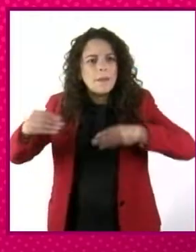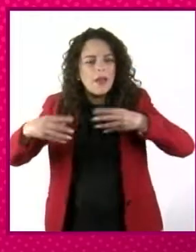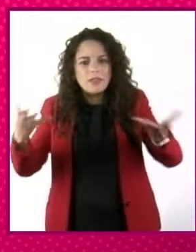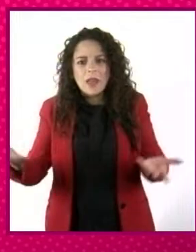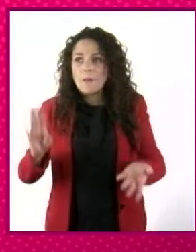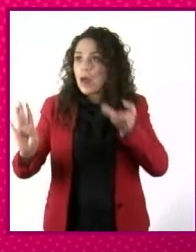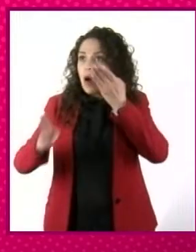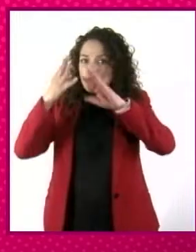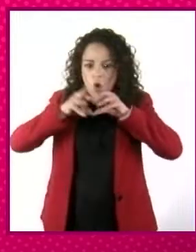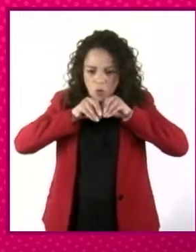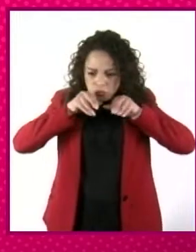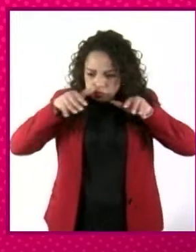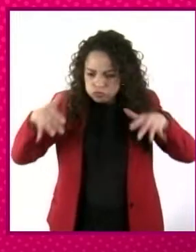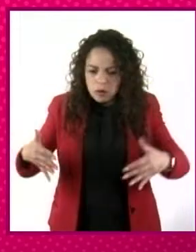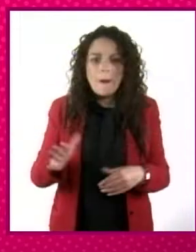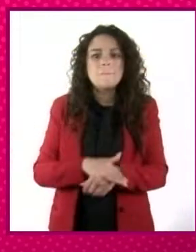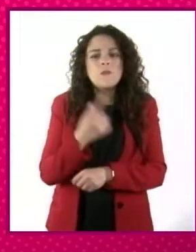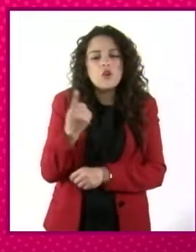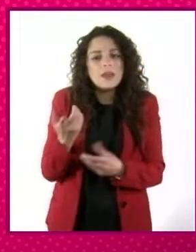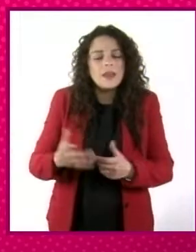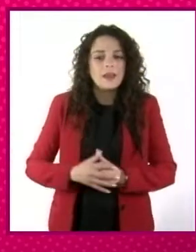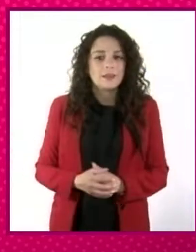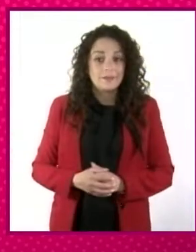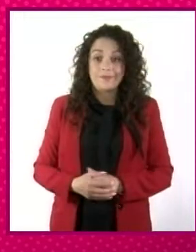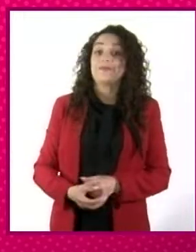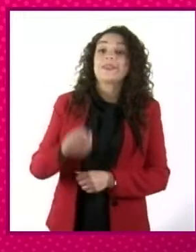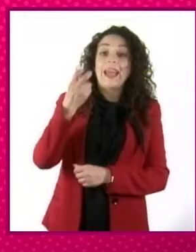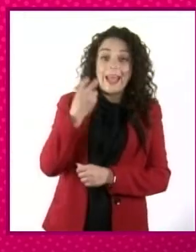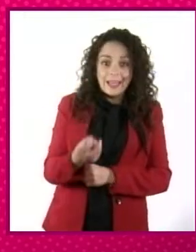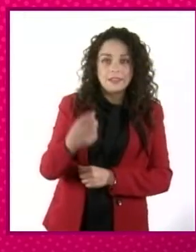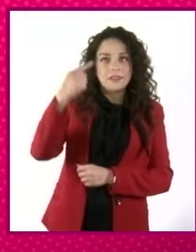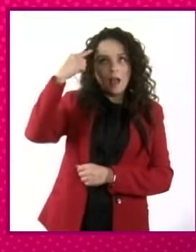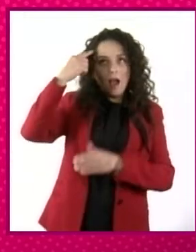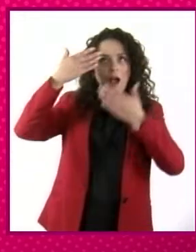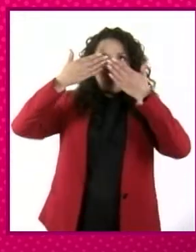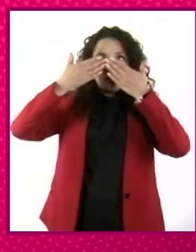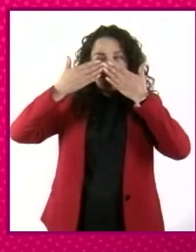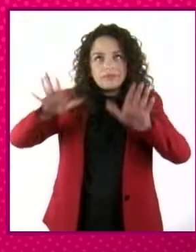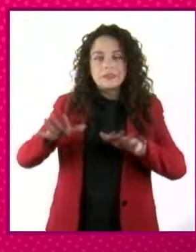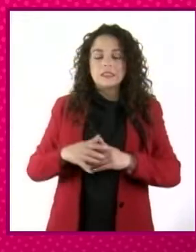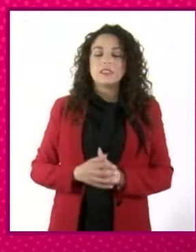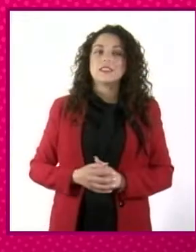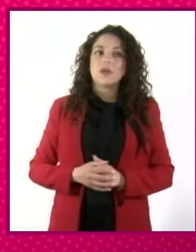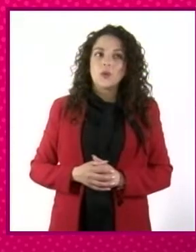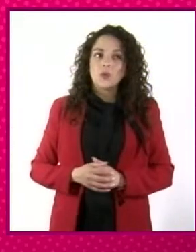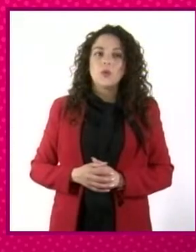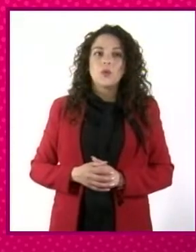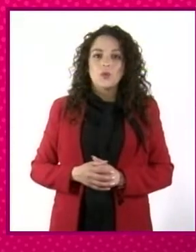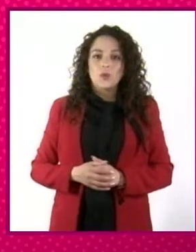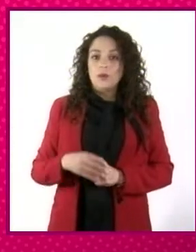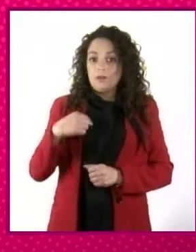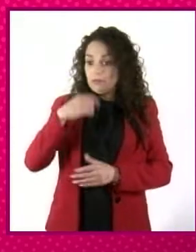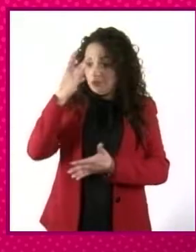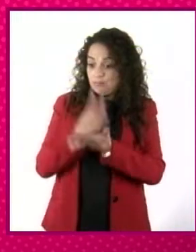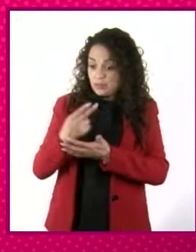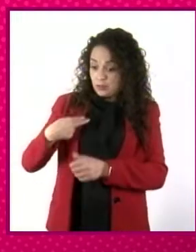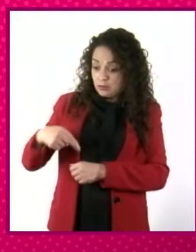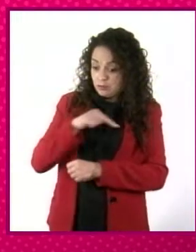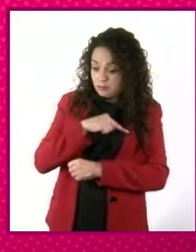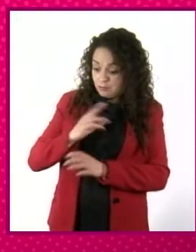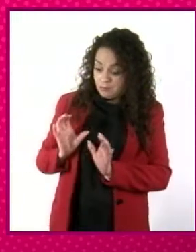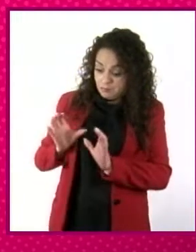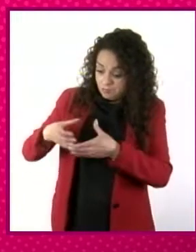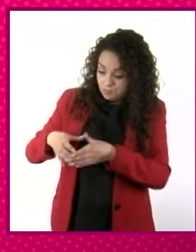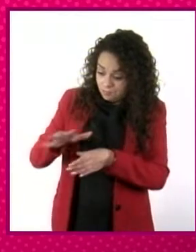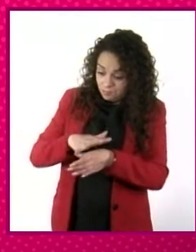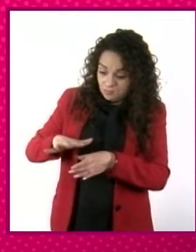nivel mundial? Todo eso nos lleva a despertar una conciencia de que no estamos aislados, que no somos nosotros solitos en nuestra colonia, en nuestra